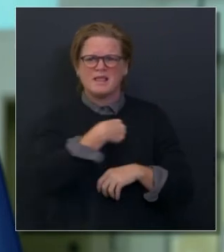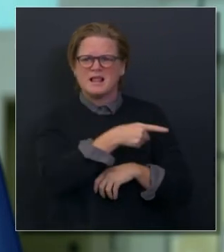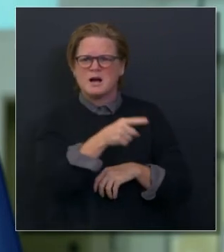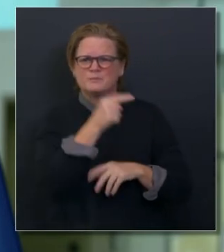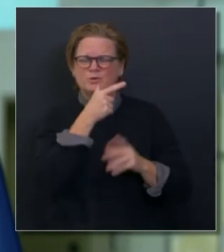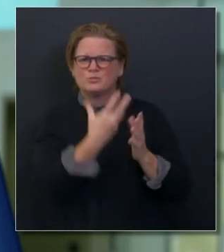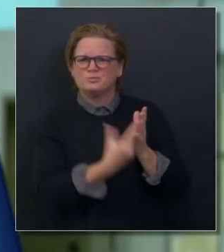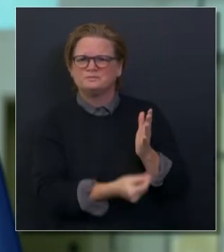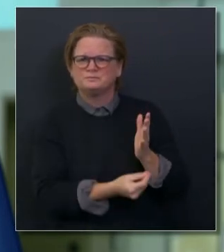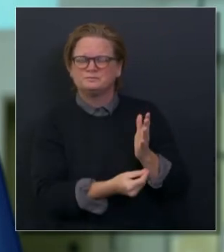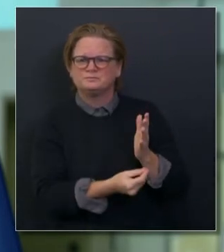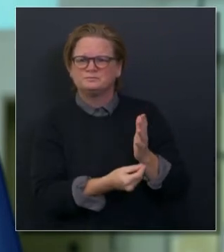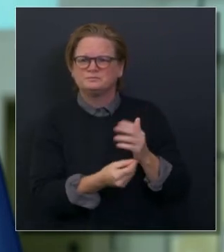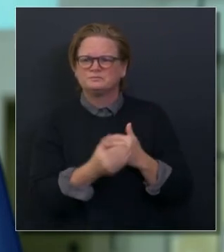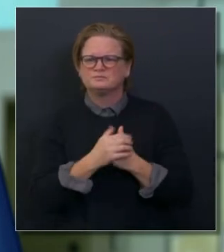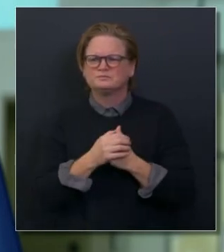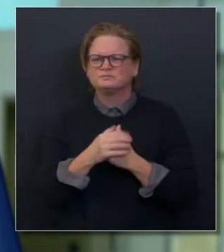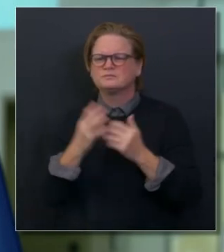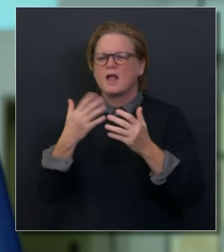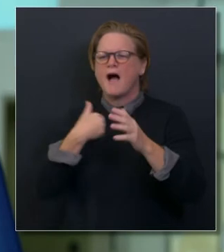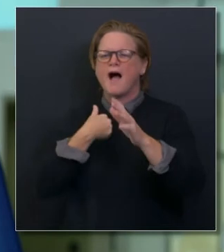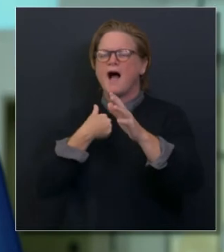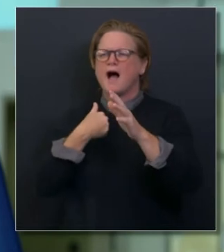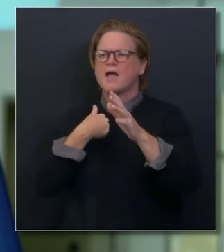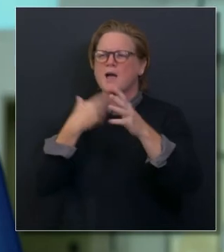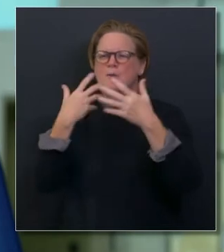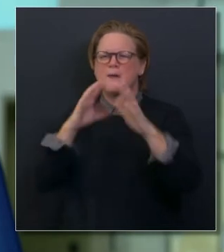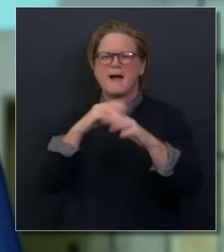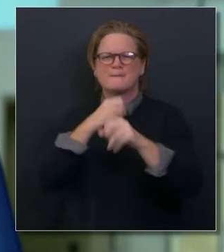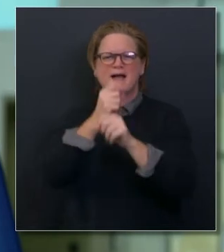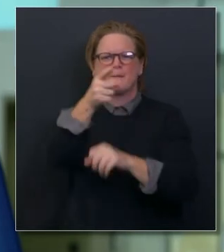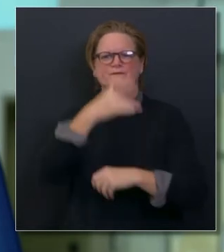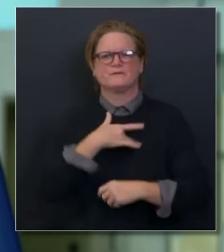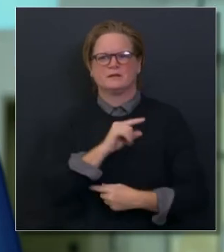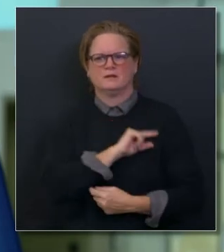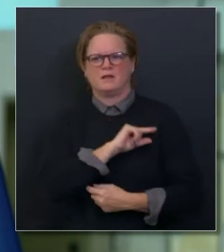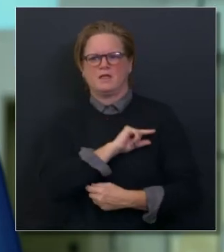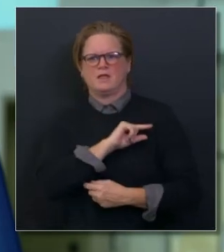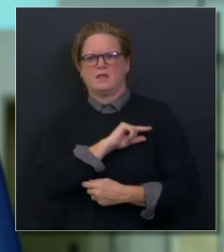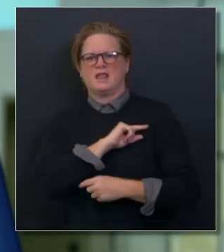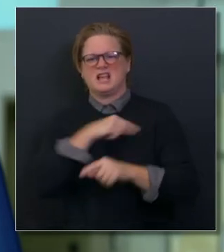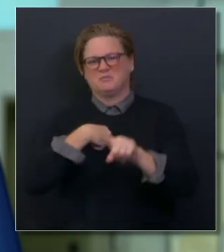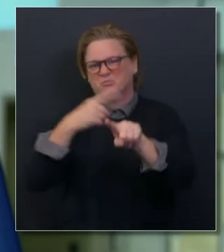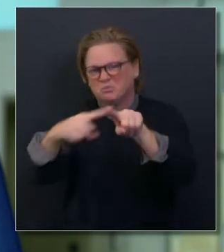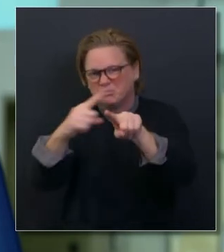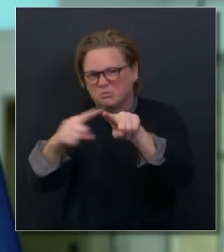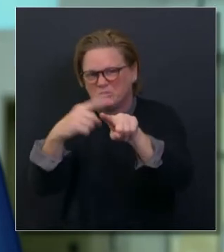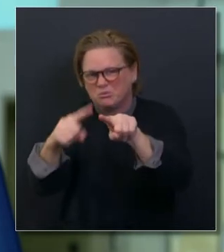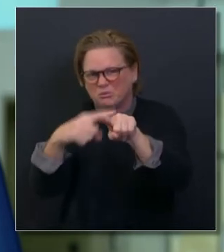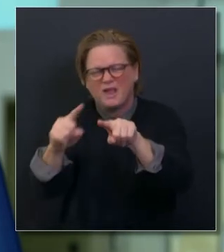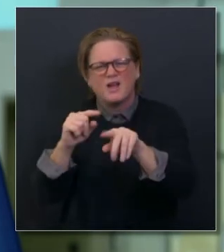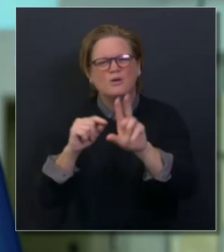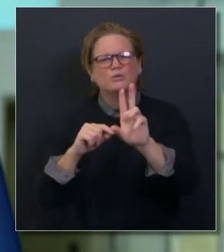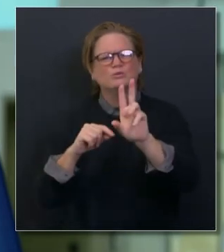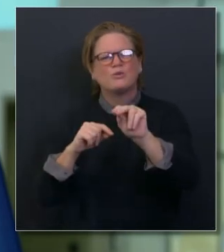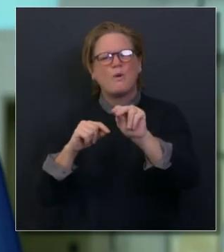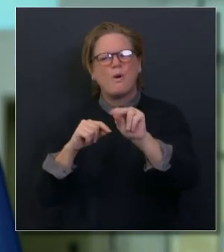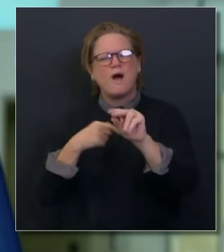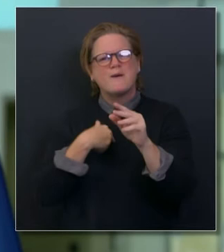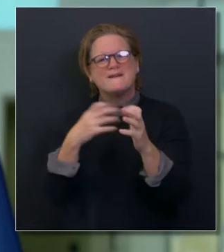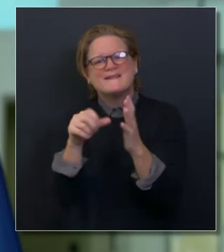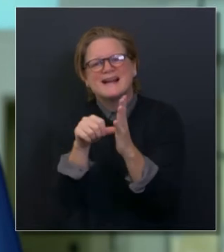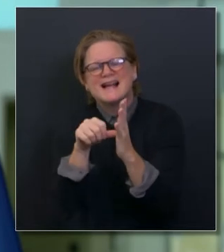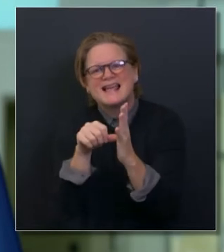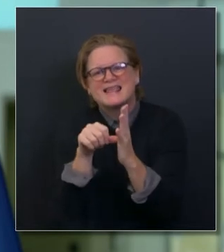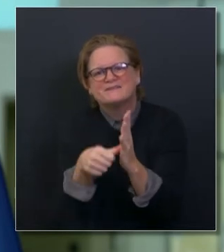la alarma, no para hacer que la gente se resienta o que se sienta culpable, no para avergonzar a la gente, sino